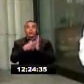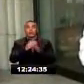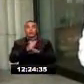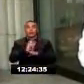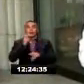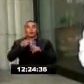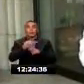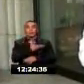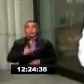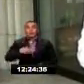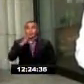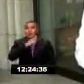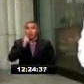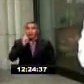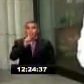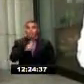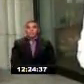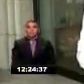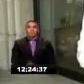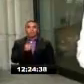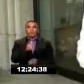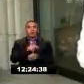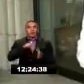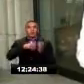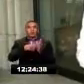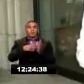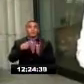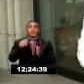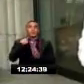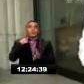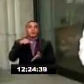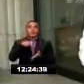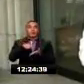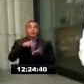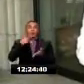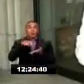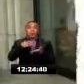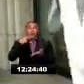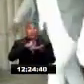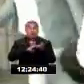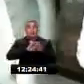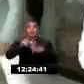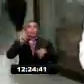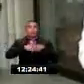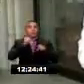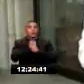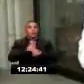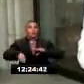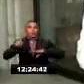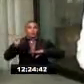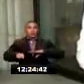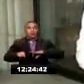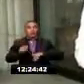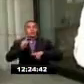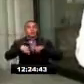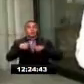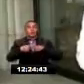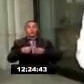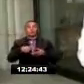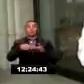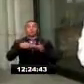defensa del expresidente Rafael Correa, con lo que automáticamente perderían temporalmente la competencia y no podrían continuar con el juicio